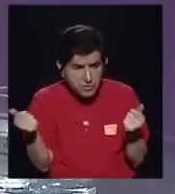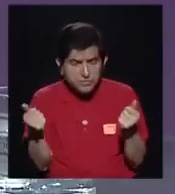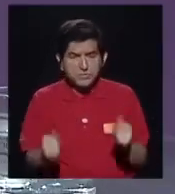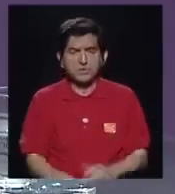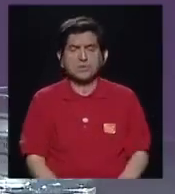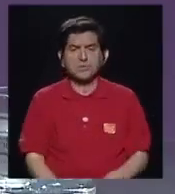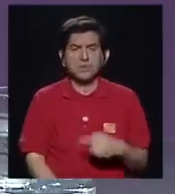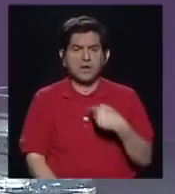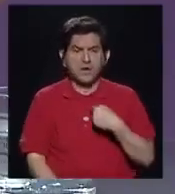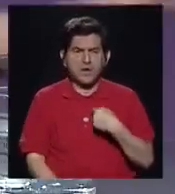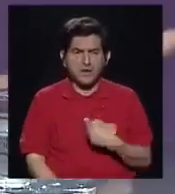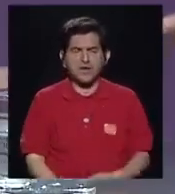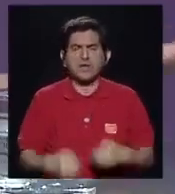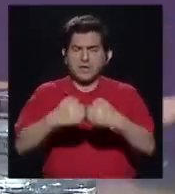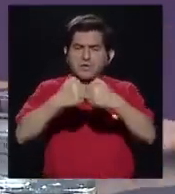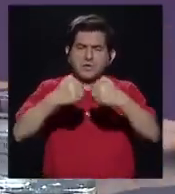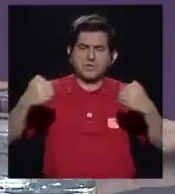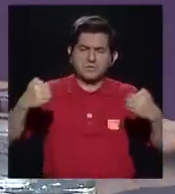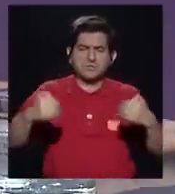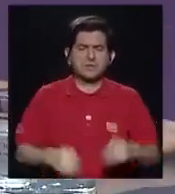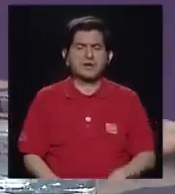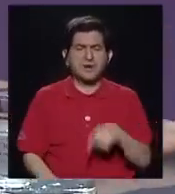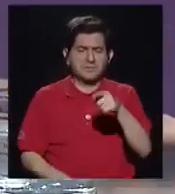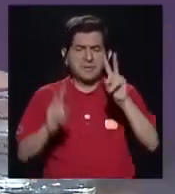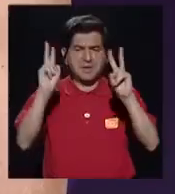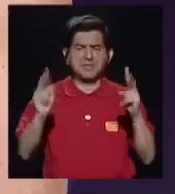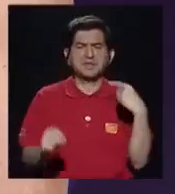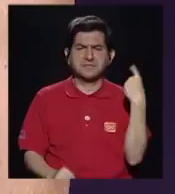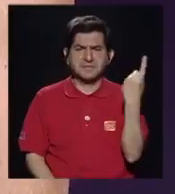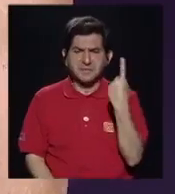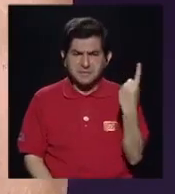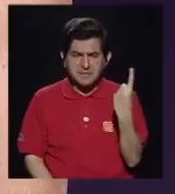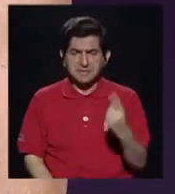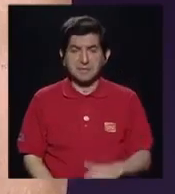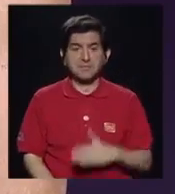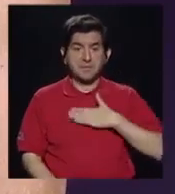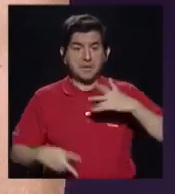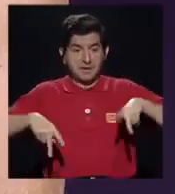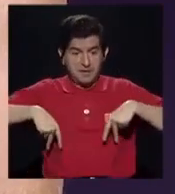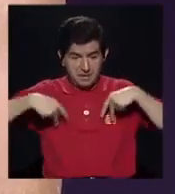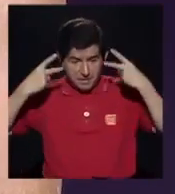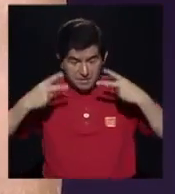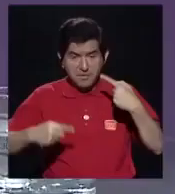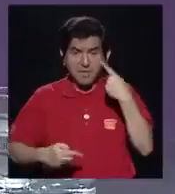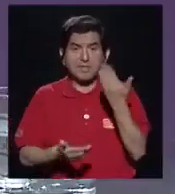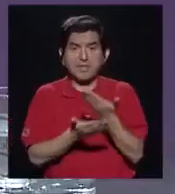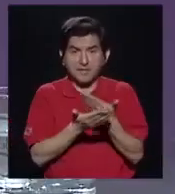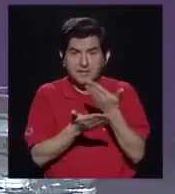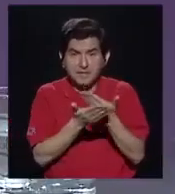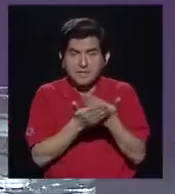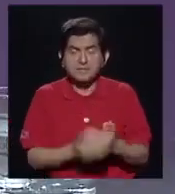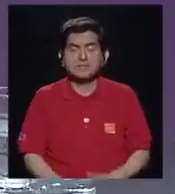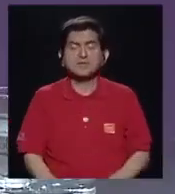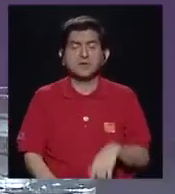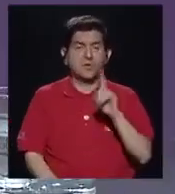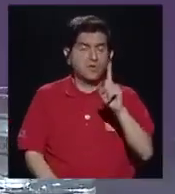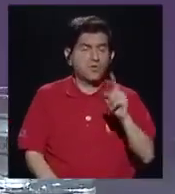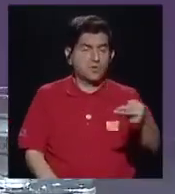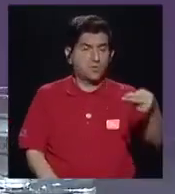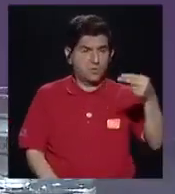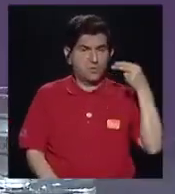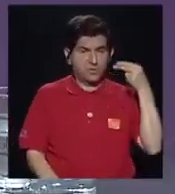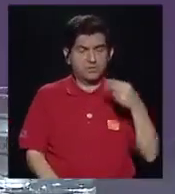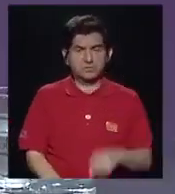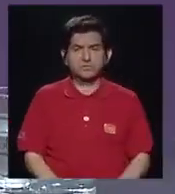iba a alejarme del tema para siempre y en mi propia vida como testigo de una historia como testigo